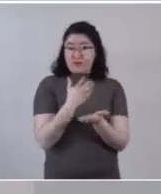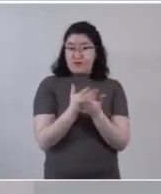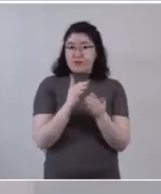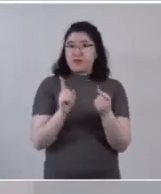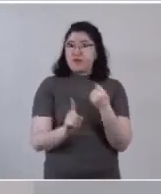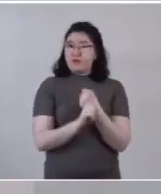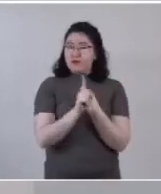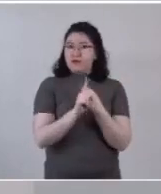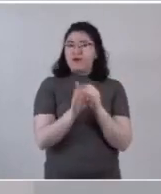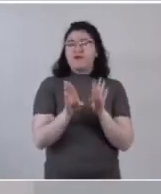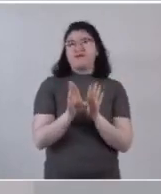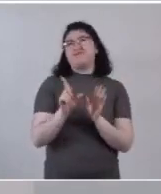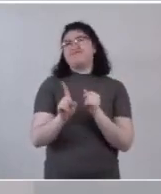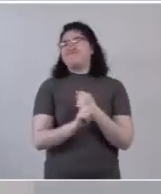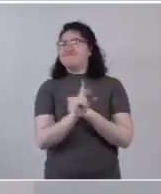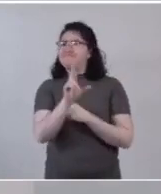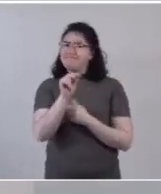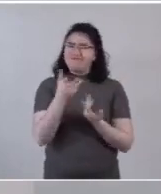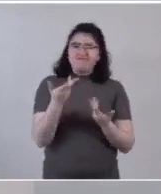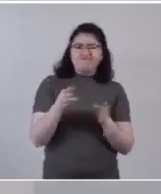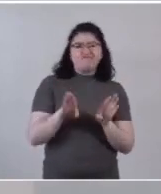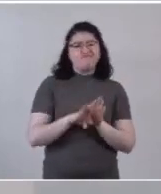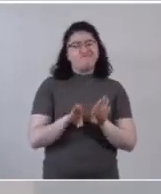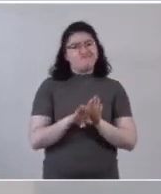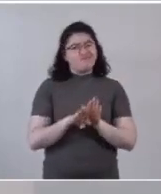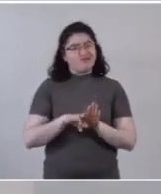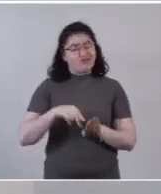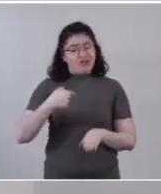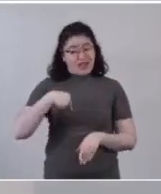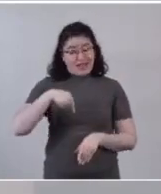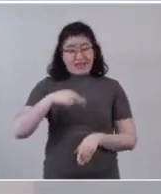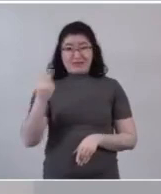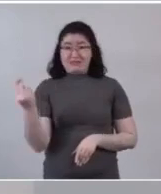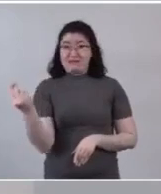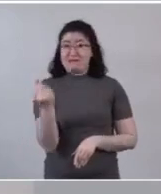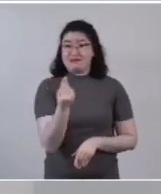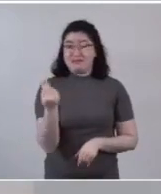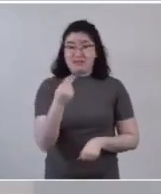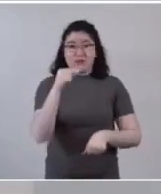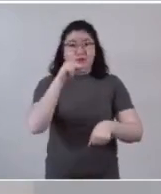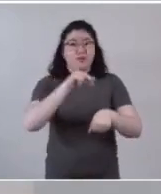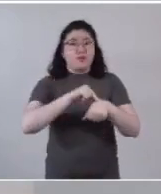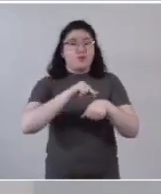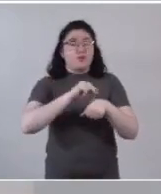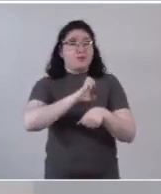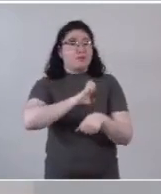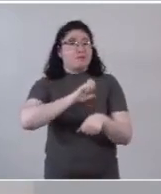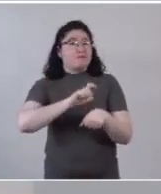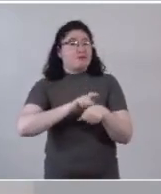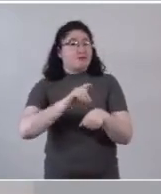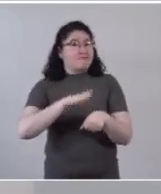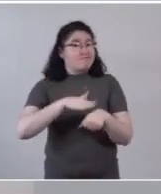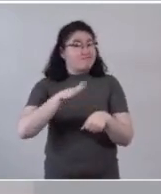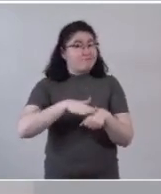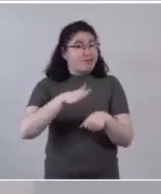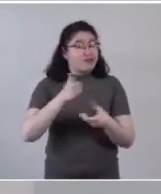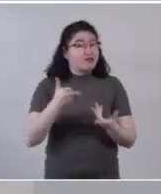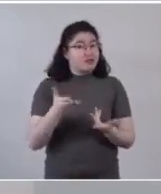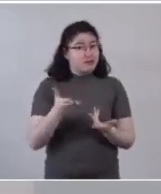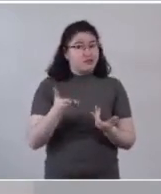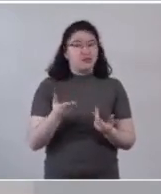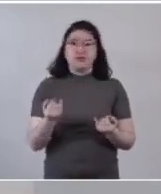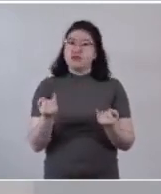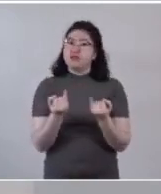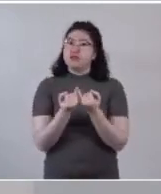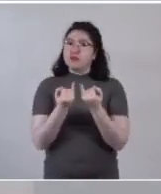problema, sino una necesidad de mayor médicos especialistas, médicos y médicas especialistas,